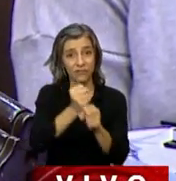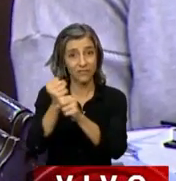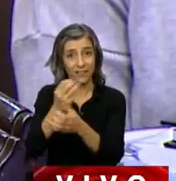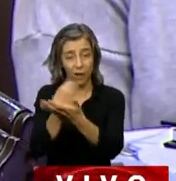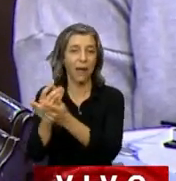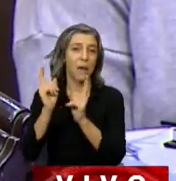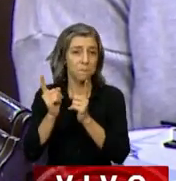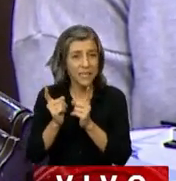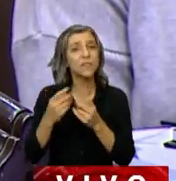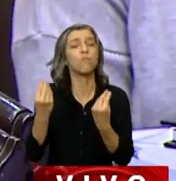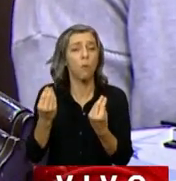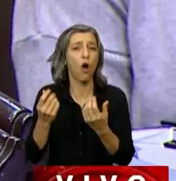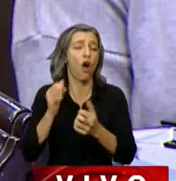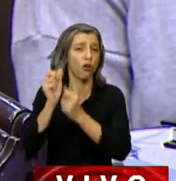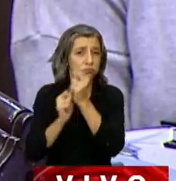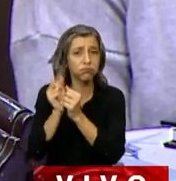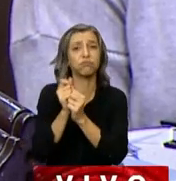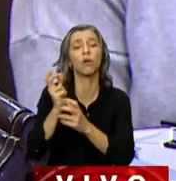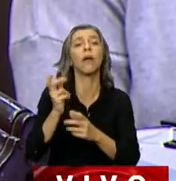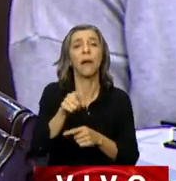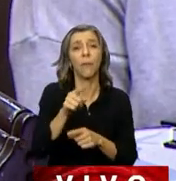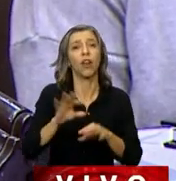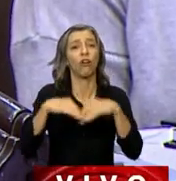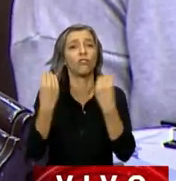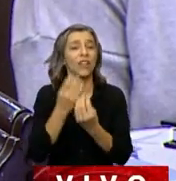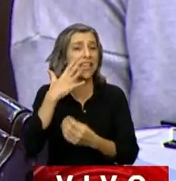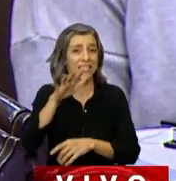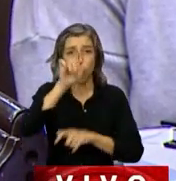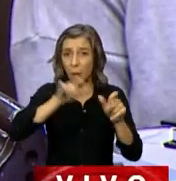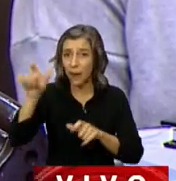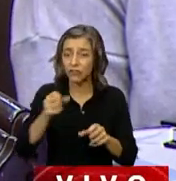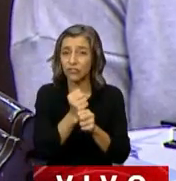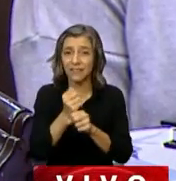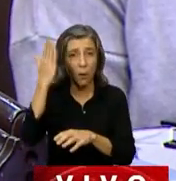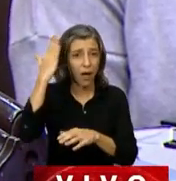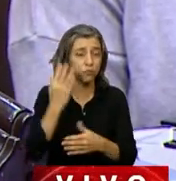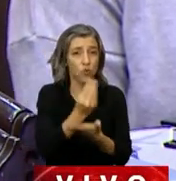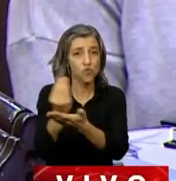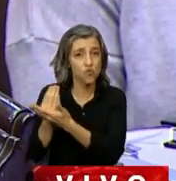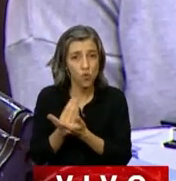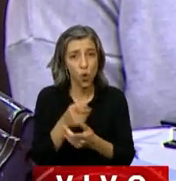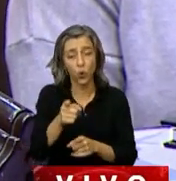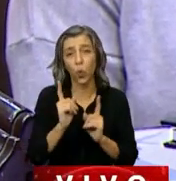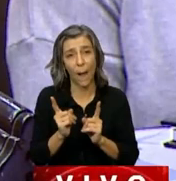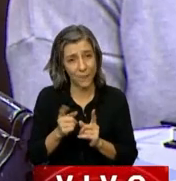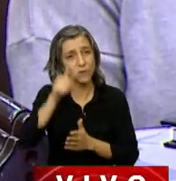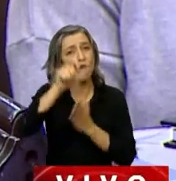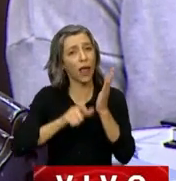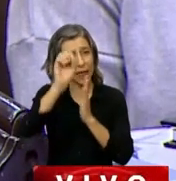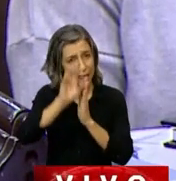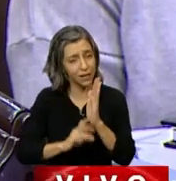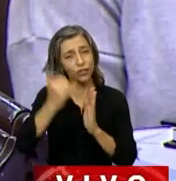asignaciones específicas, dependen casi 5.000 trabajadores de la cultura registrados en el Registro Único de la Cultura